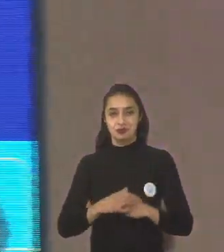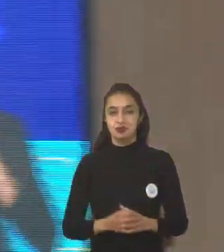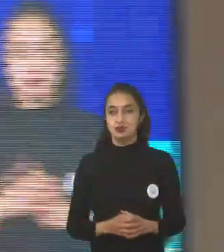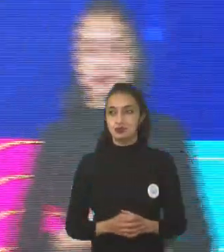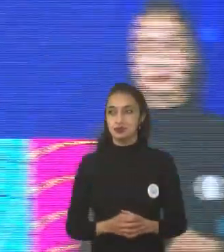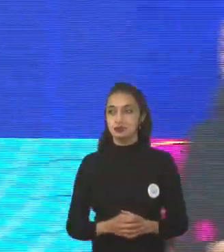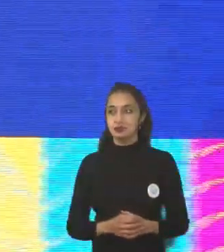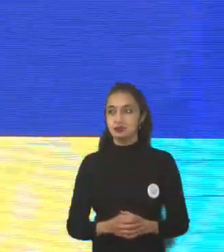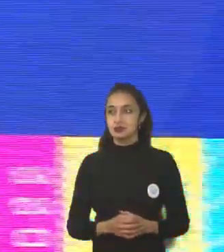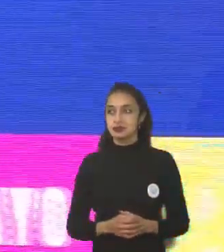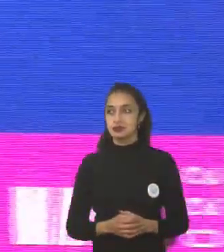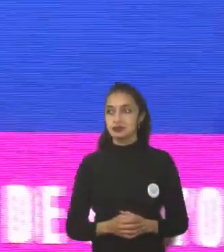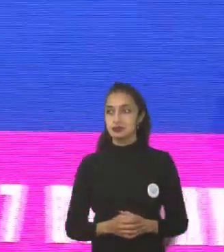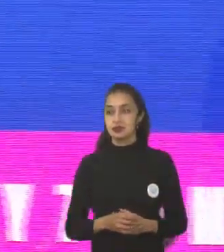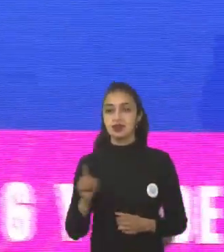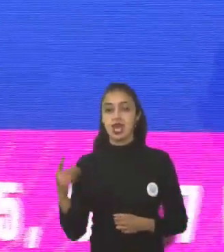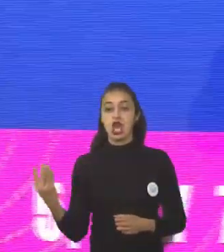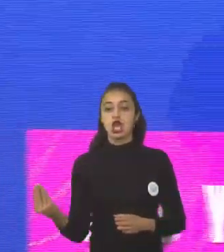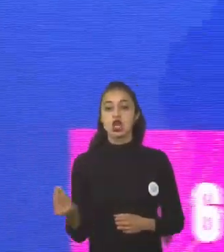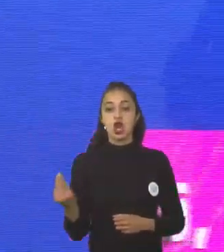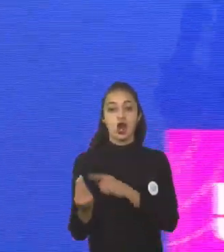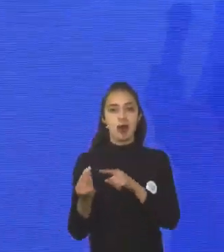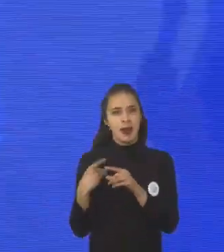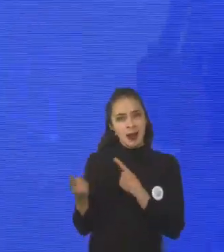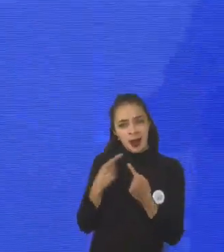Como ahí están en combo, me hacen el favor y resumen.